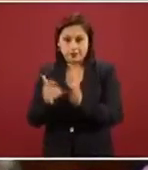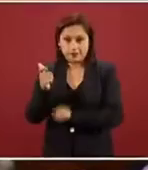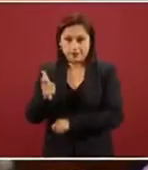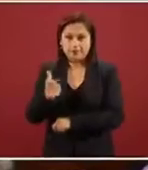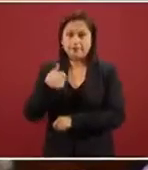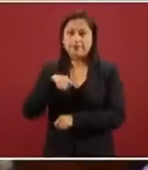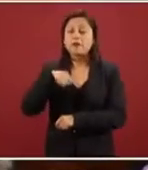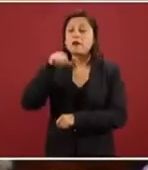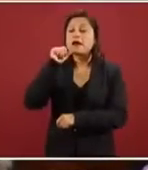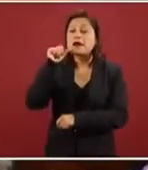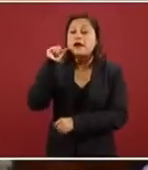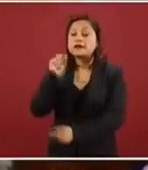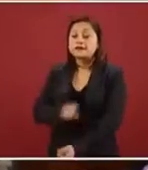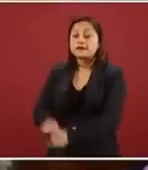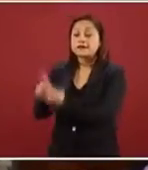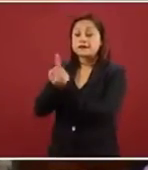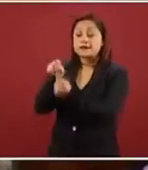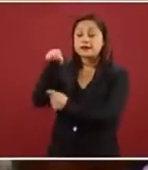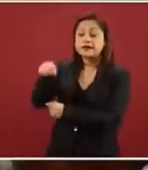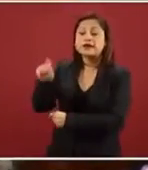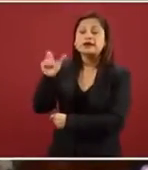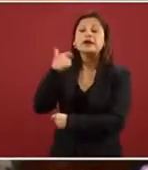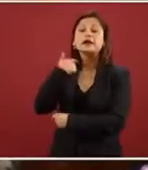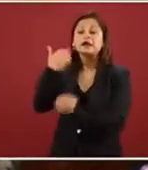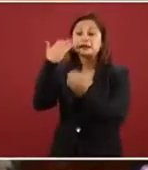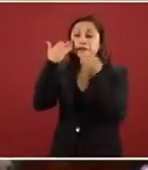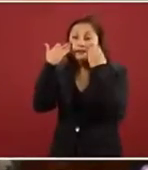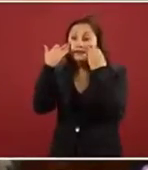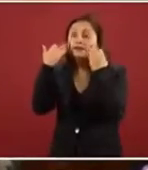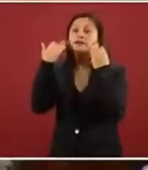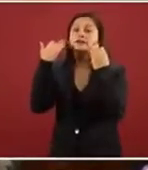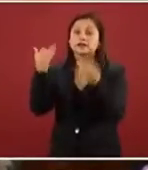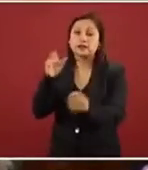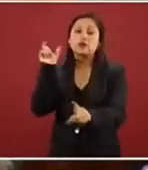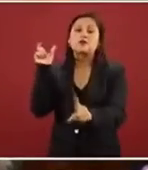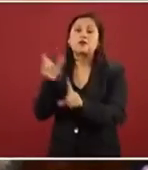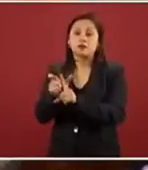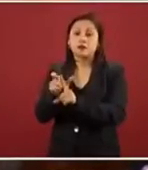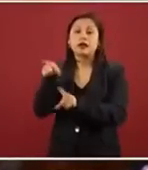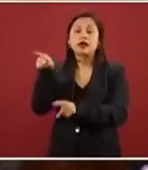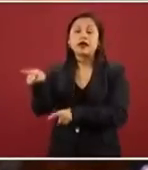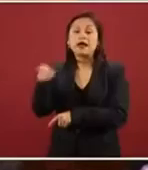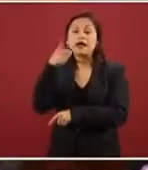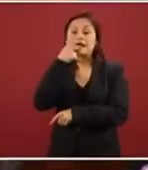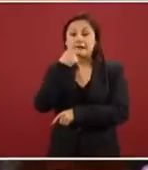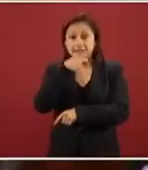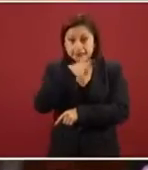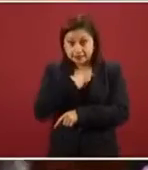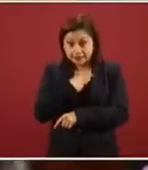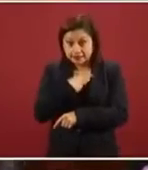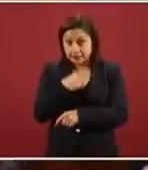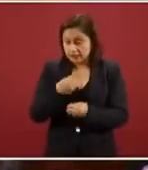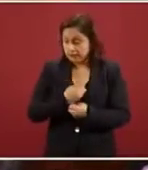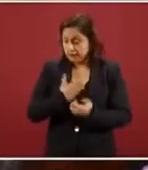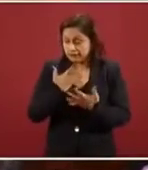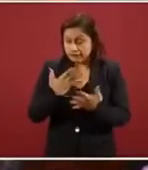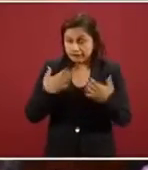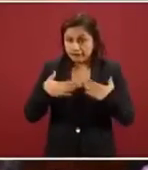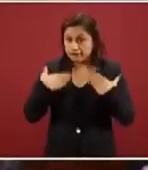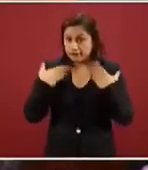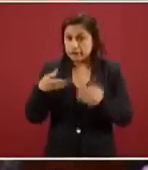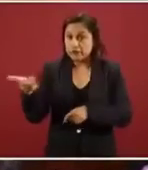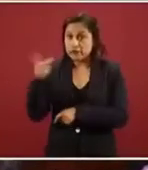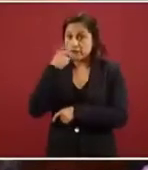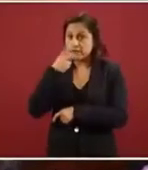protegido en el que reconoce, confiesa, de 8 personas que incrimina,